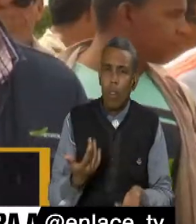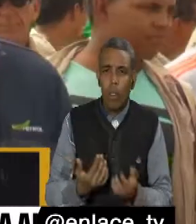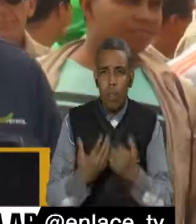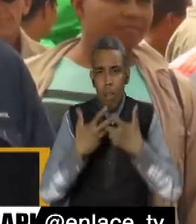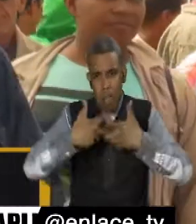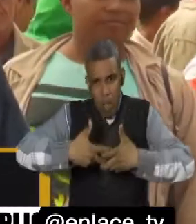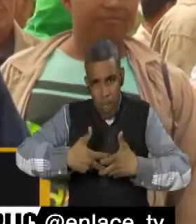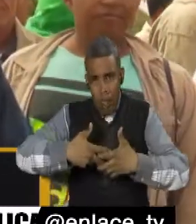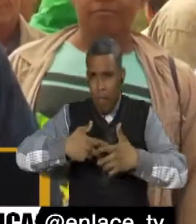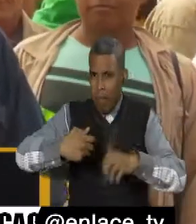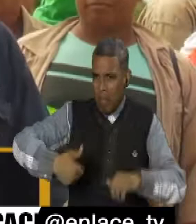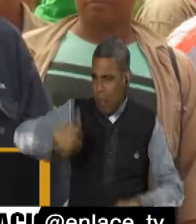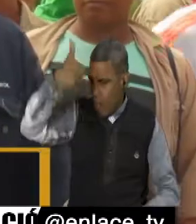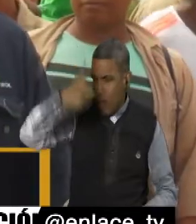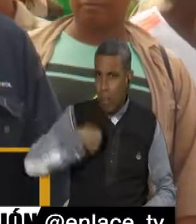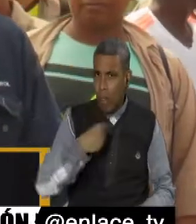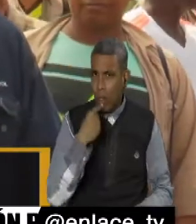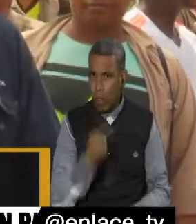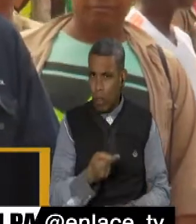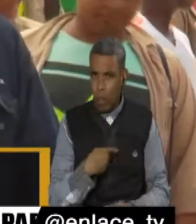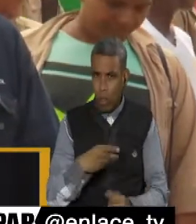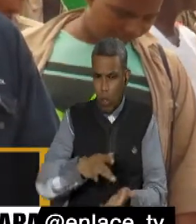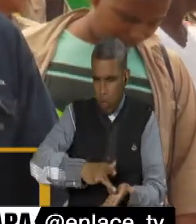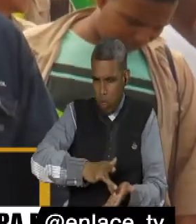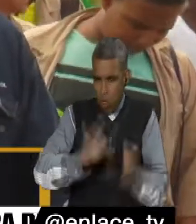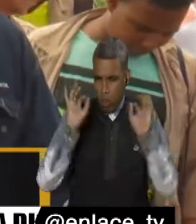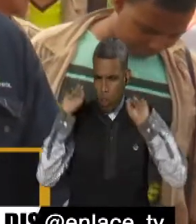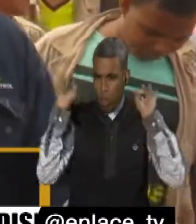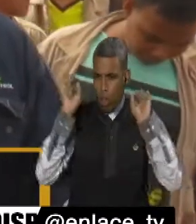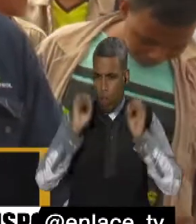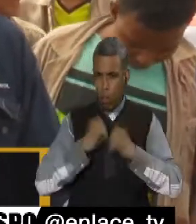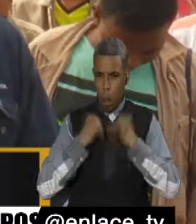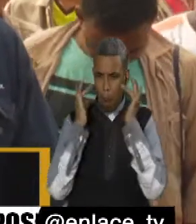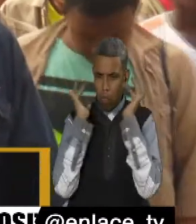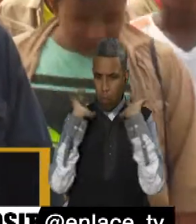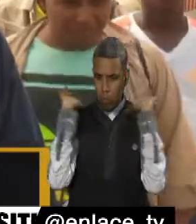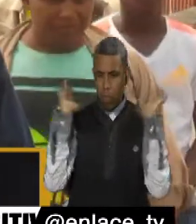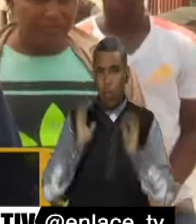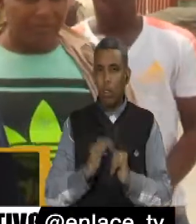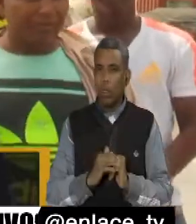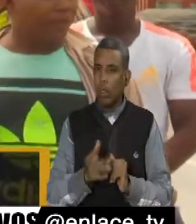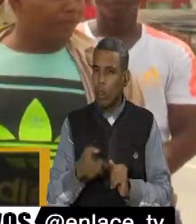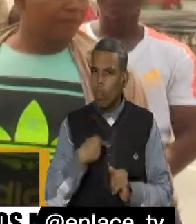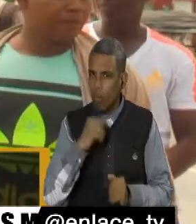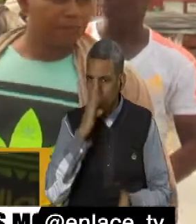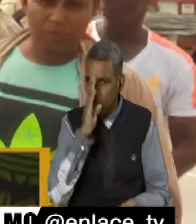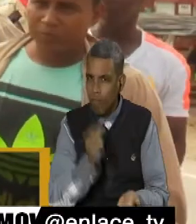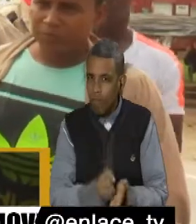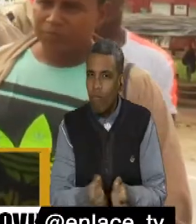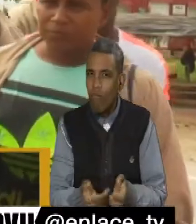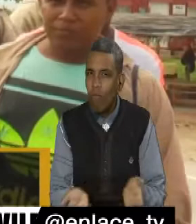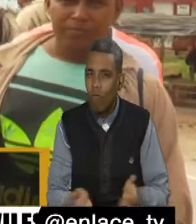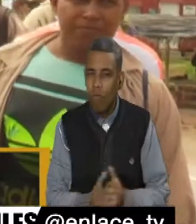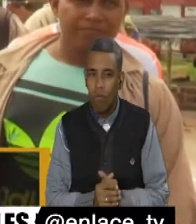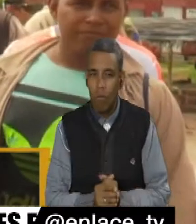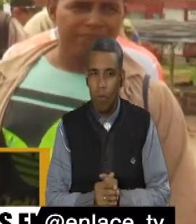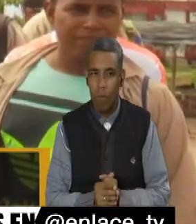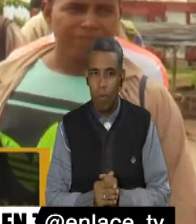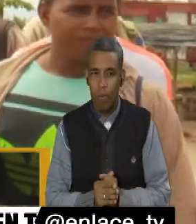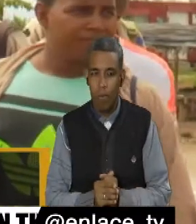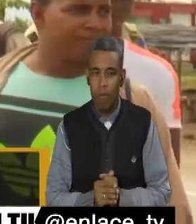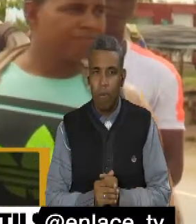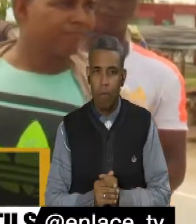lo que se ha dicho por parte de Mota Engil? Bueno, la verdad que es preocupante en esta parte donde este